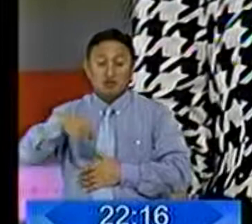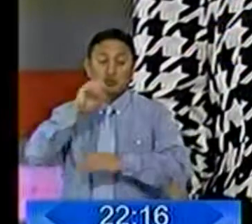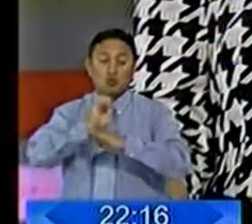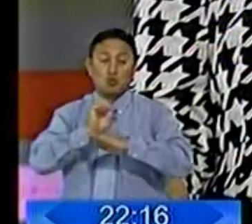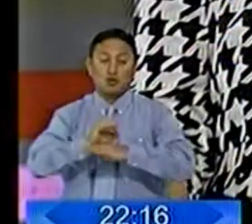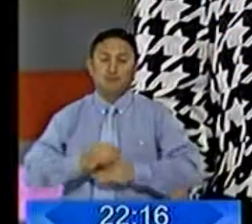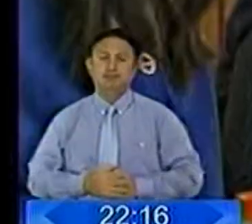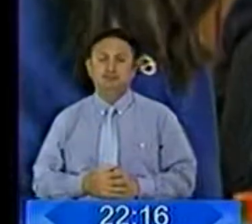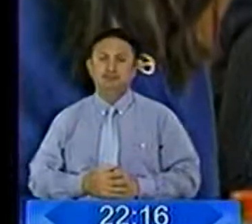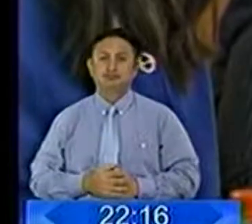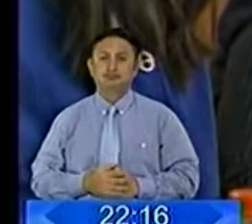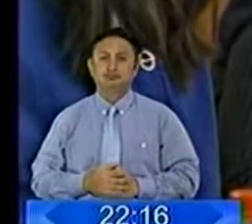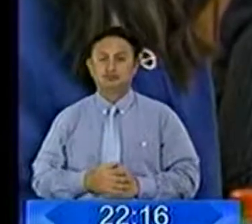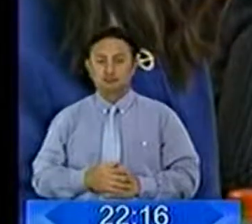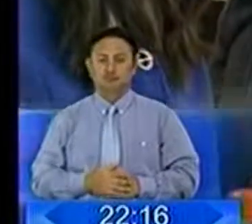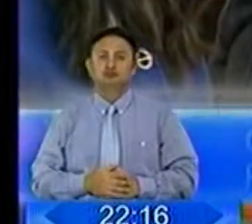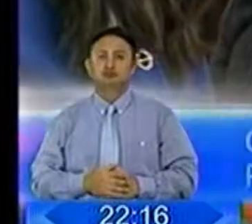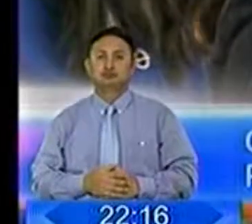ecuatoriano.